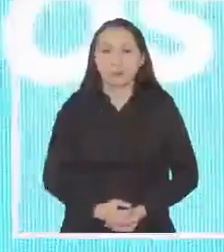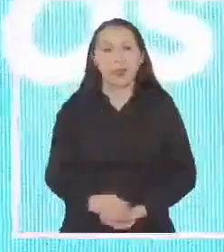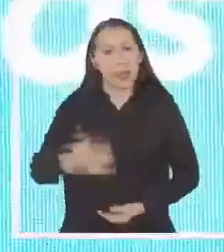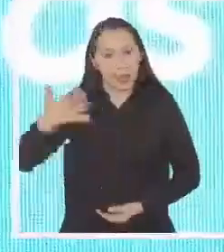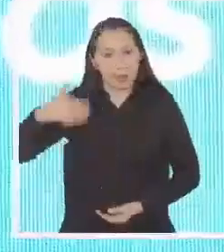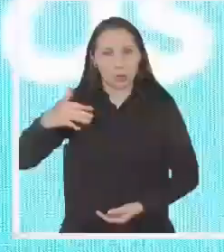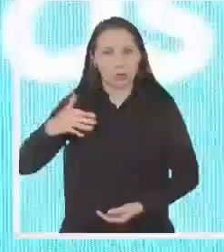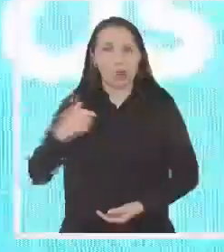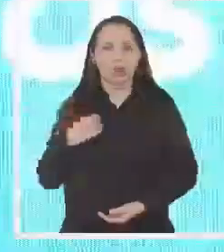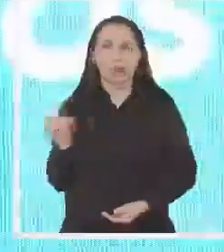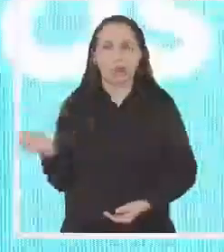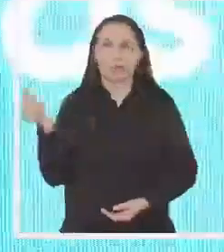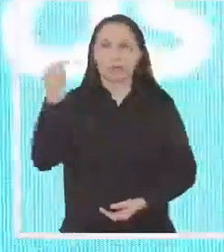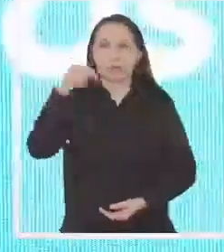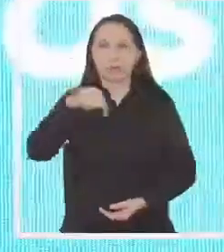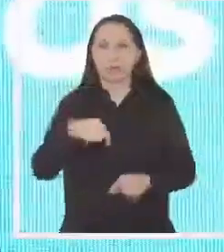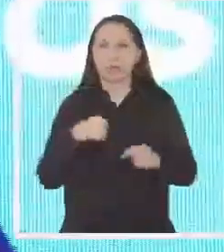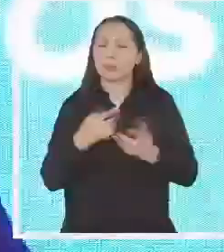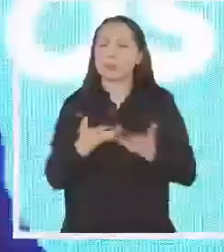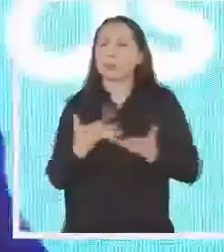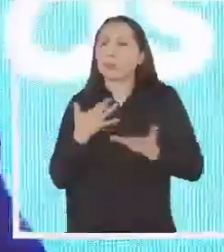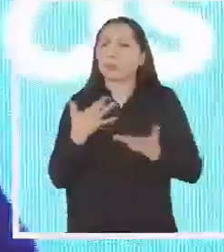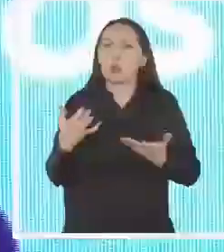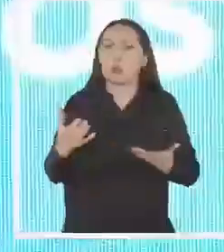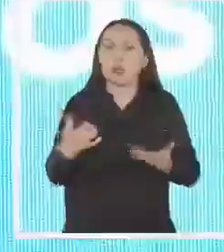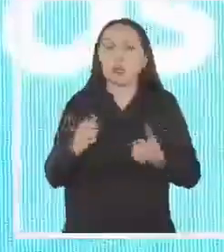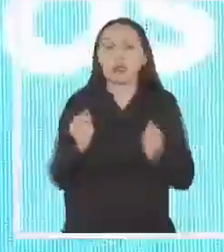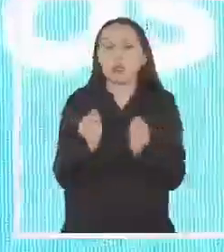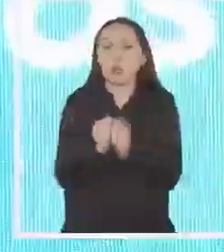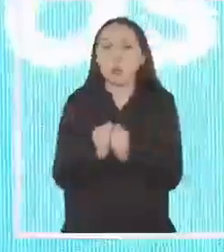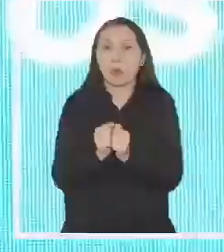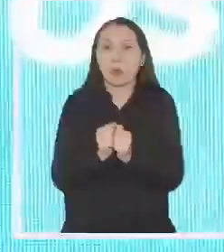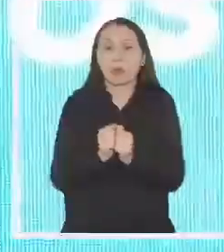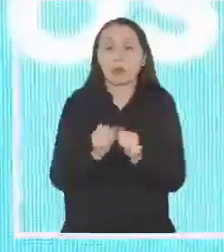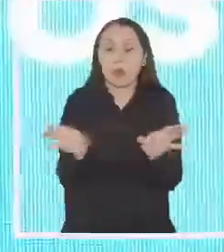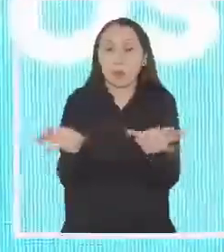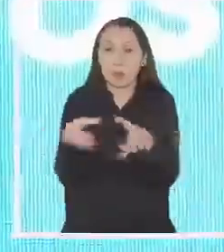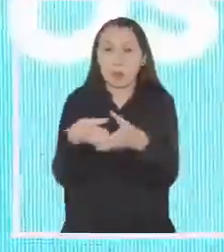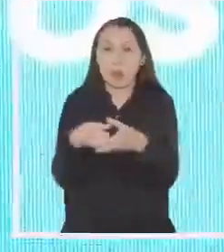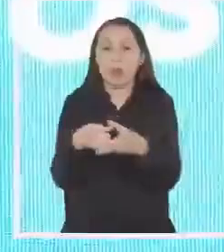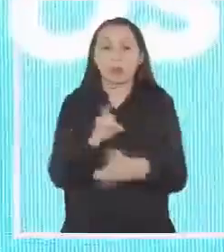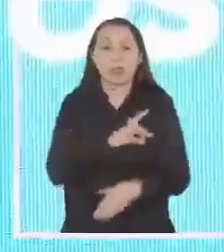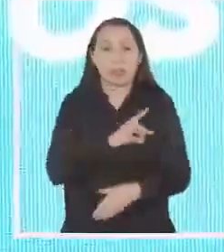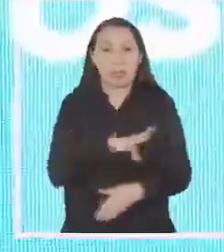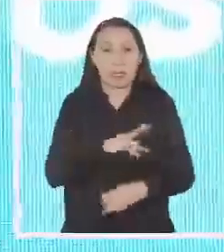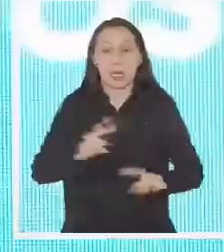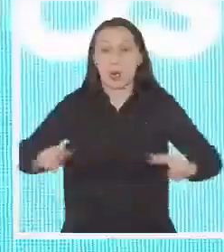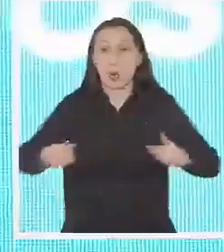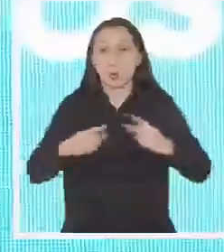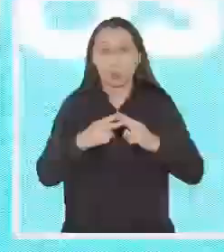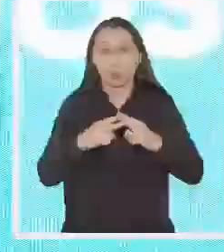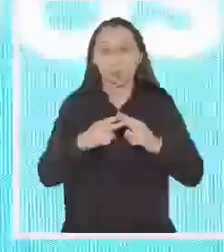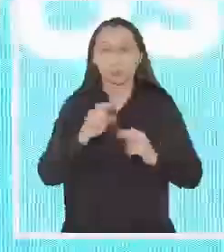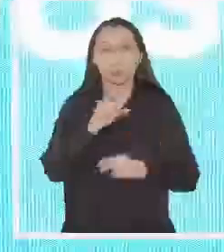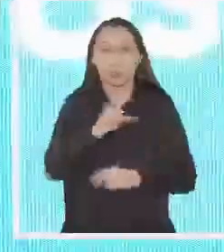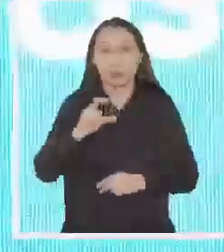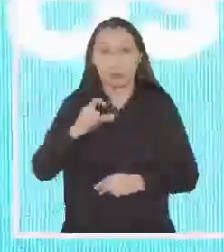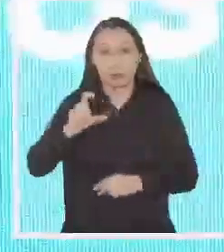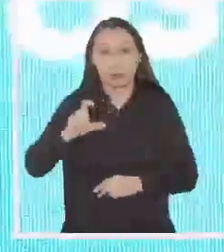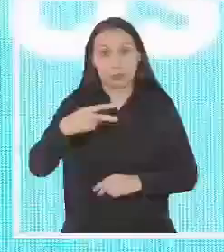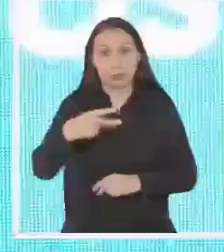es importante estar acá porque con la Cámara Chilena de la Construcción hemos hecho